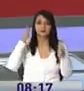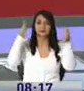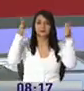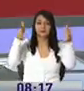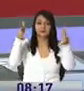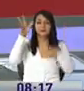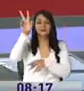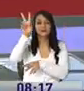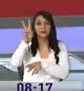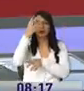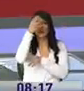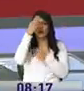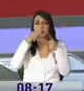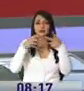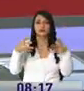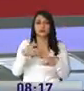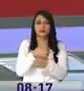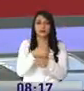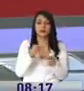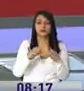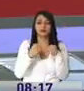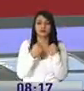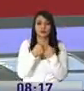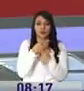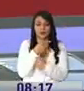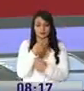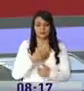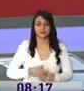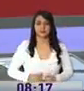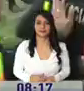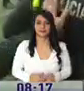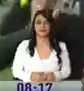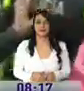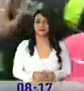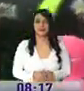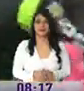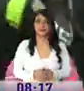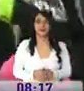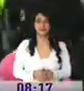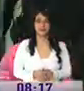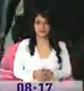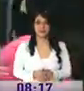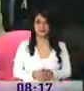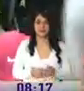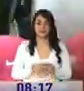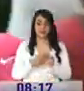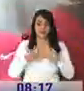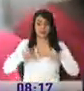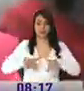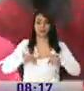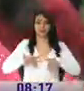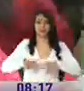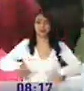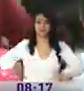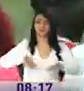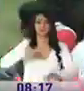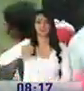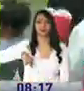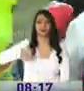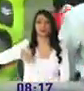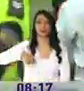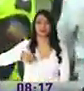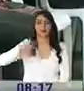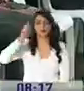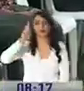seguridad social en su discurso miremos el recorrido empezó aquí en el sector de quit al extremo sur de